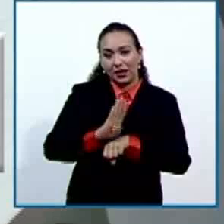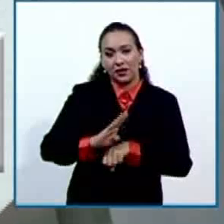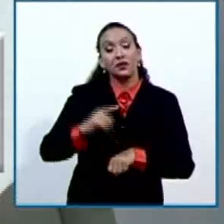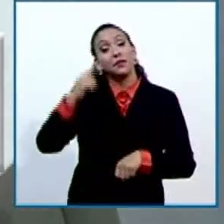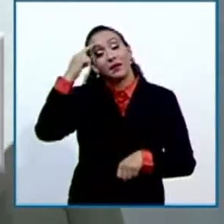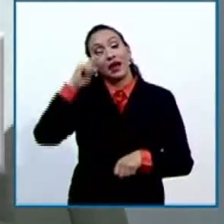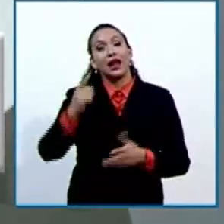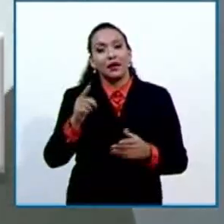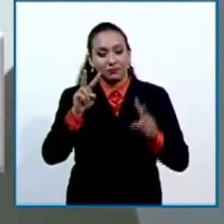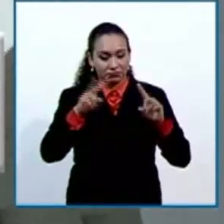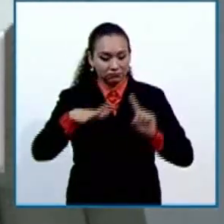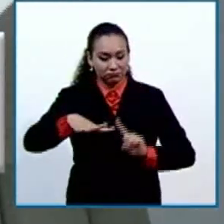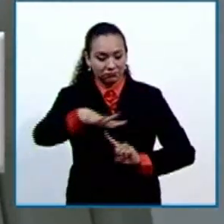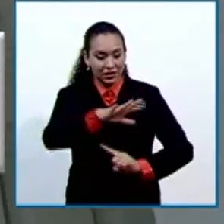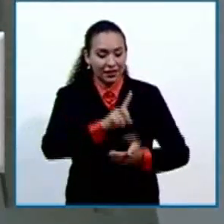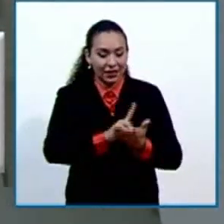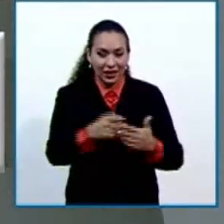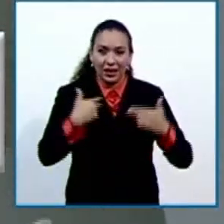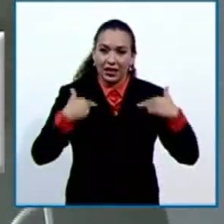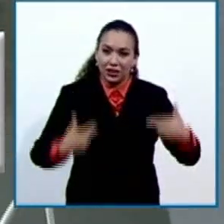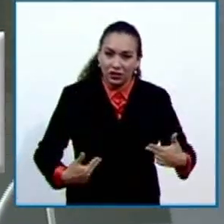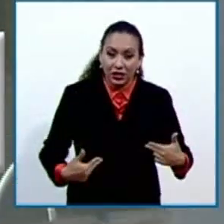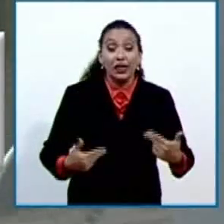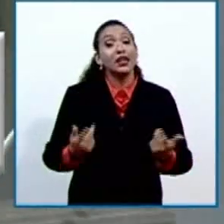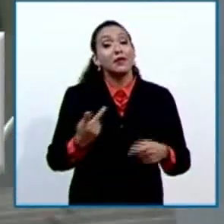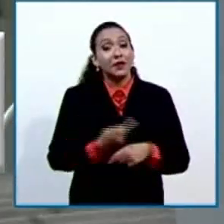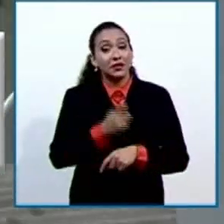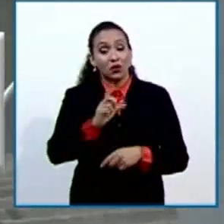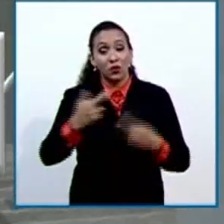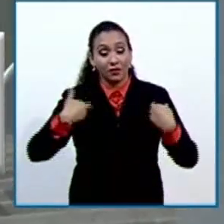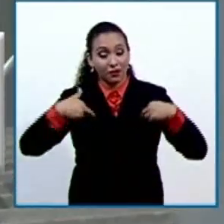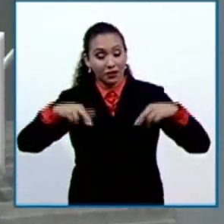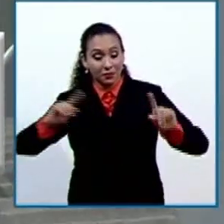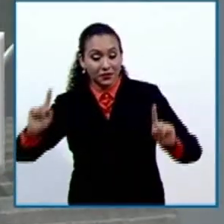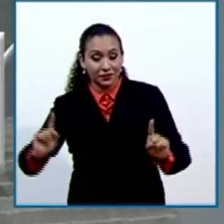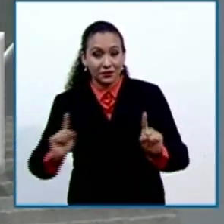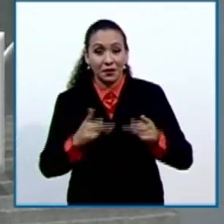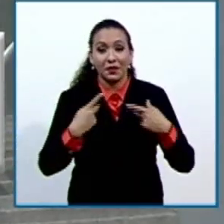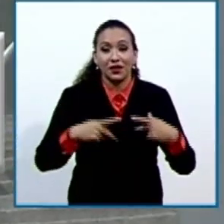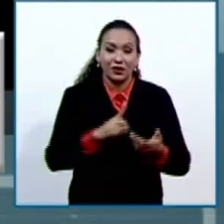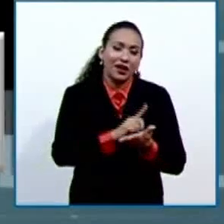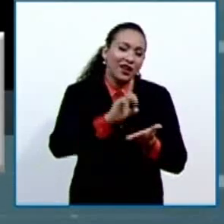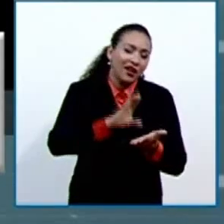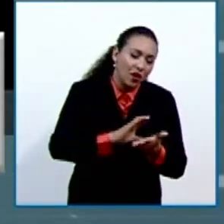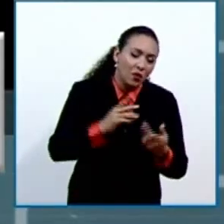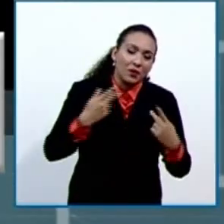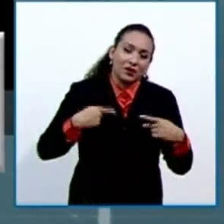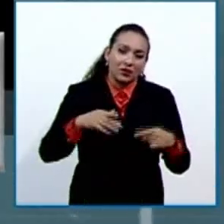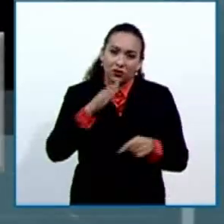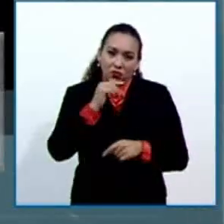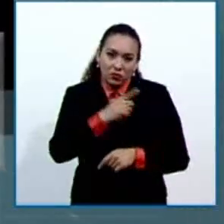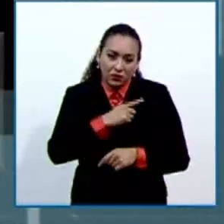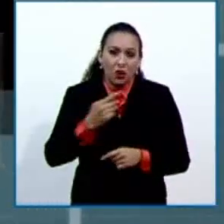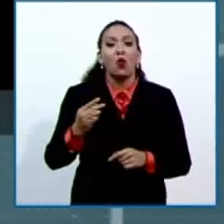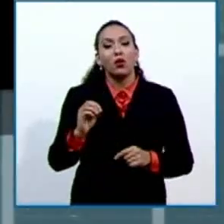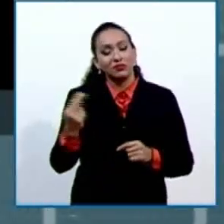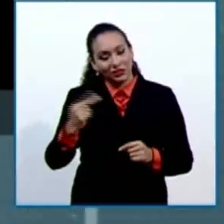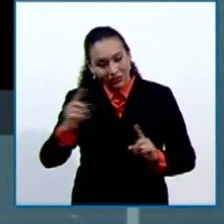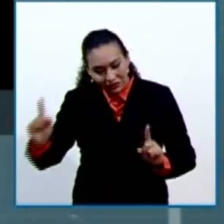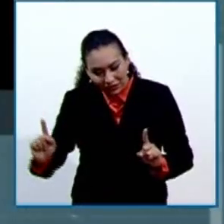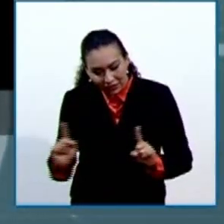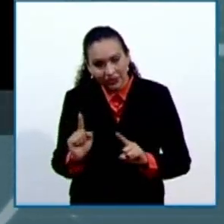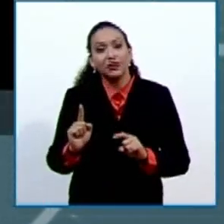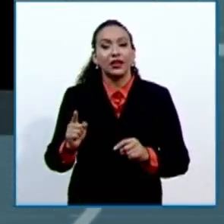la luz de los derechos humanos y la interseccionalidad, en el que se analizarán los criterios del Sistema Interamericano de Derechos